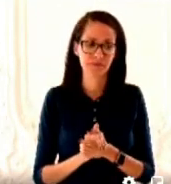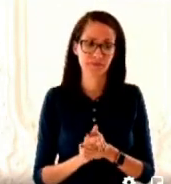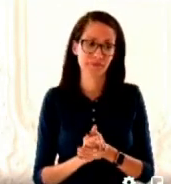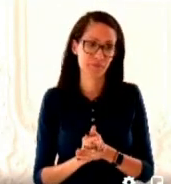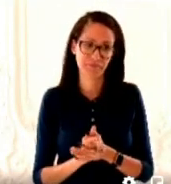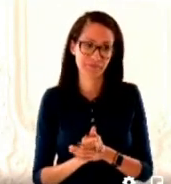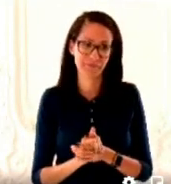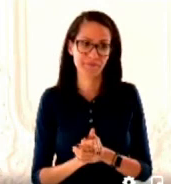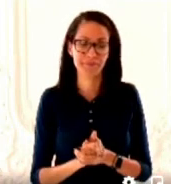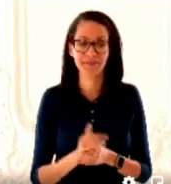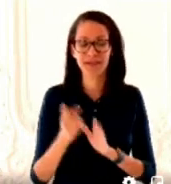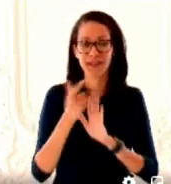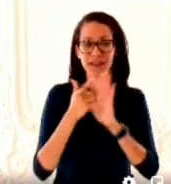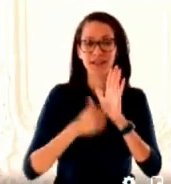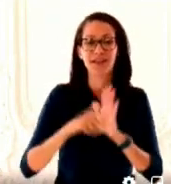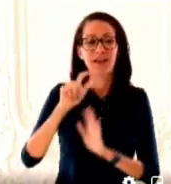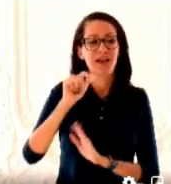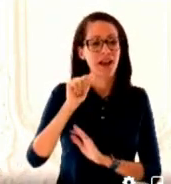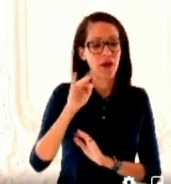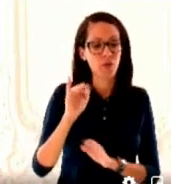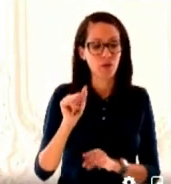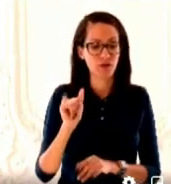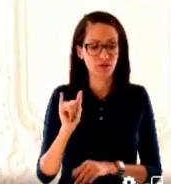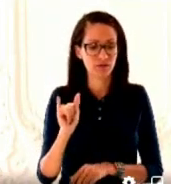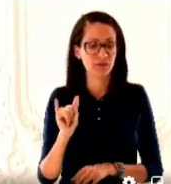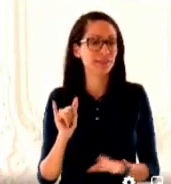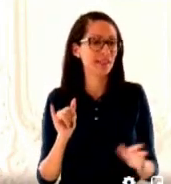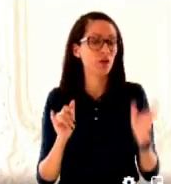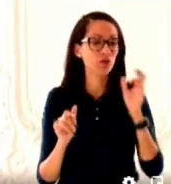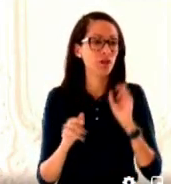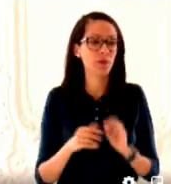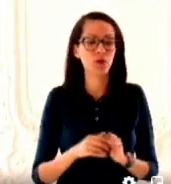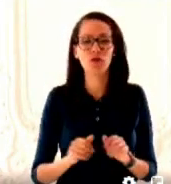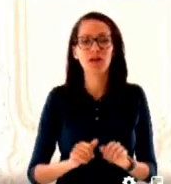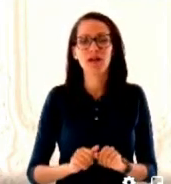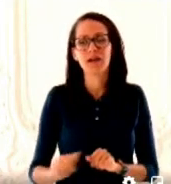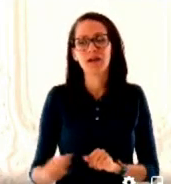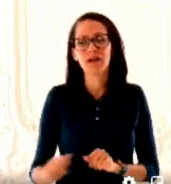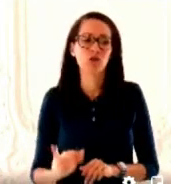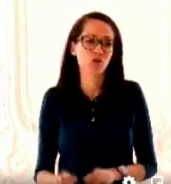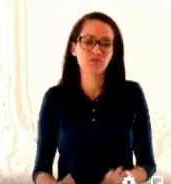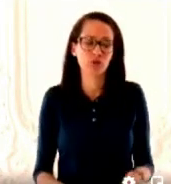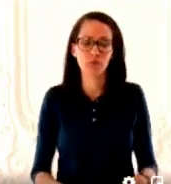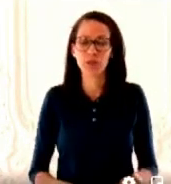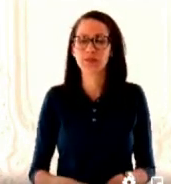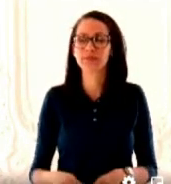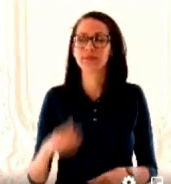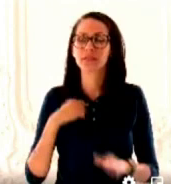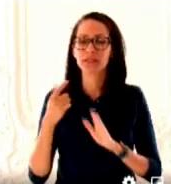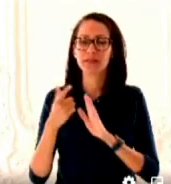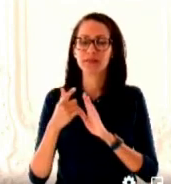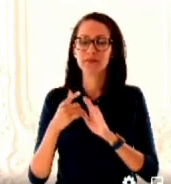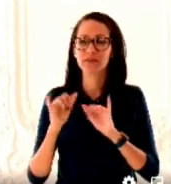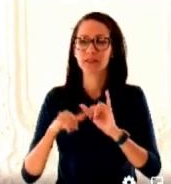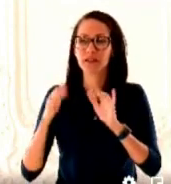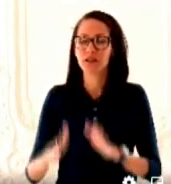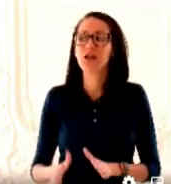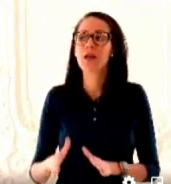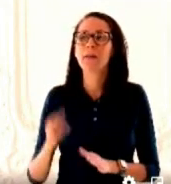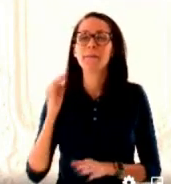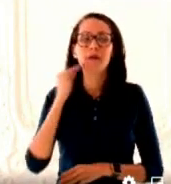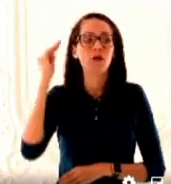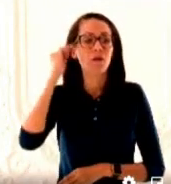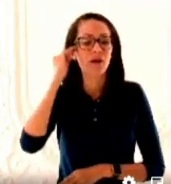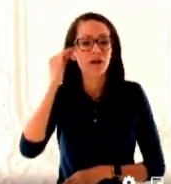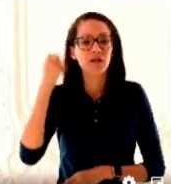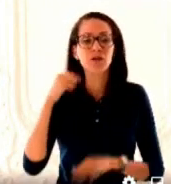El ingeniero Lavoy Rivera tiene un bachillerato en Ingeniería Química de la Universidad de Puerto Rico, recinto de Mayagüez, y una